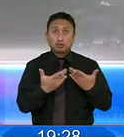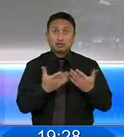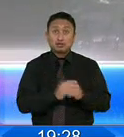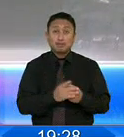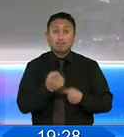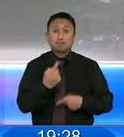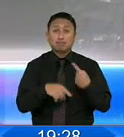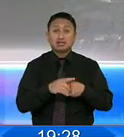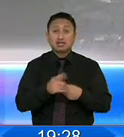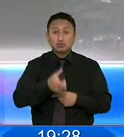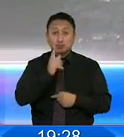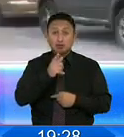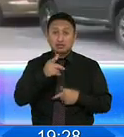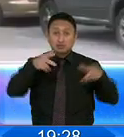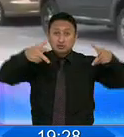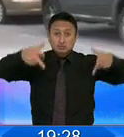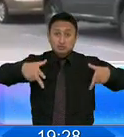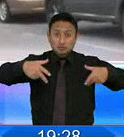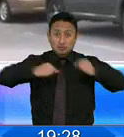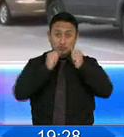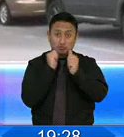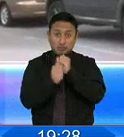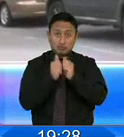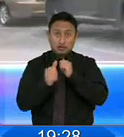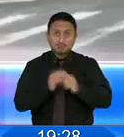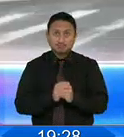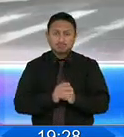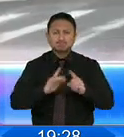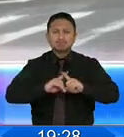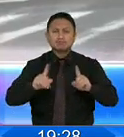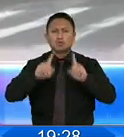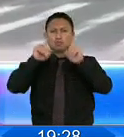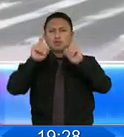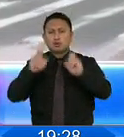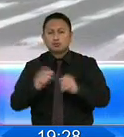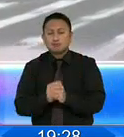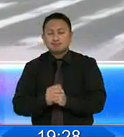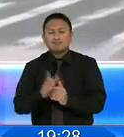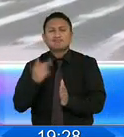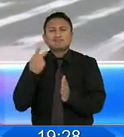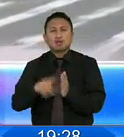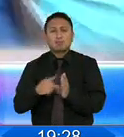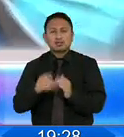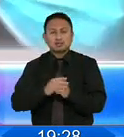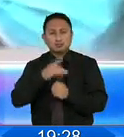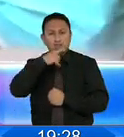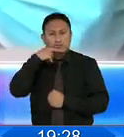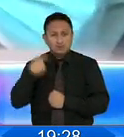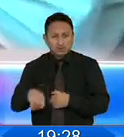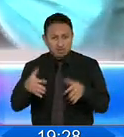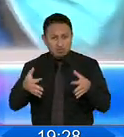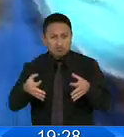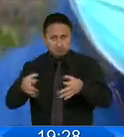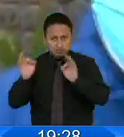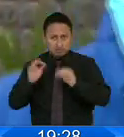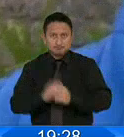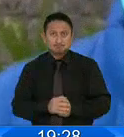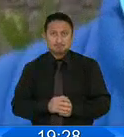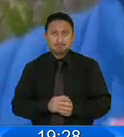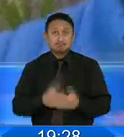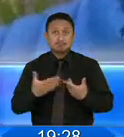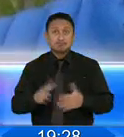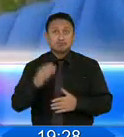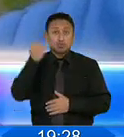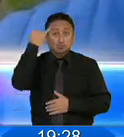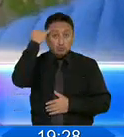licor y canchas deportivas. ¿Pero qué pasará en el feriado de carnaval donde se prevé la llegada de turistas? Porque nuestra idea es que para el feriado de